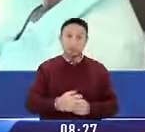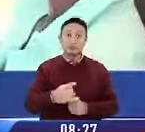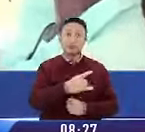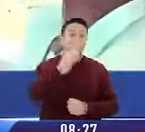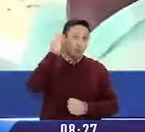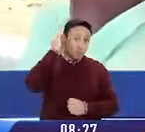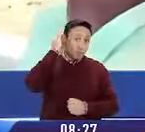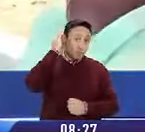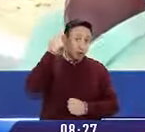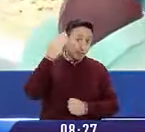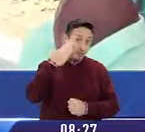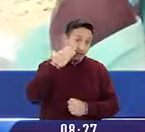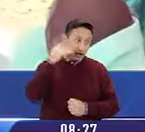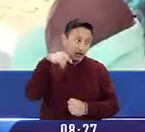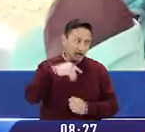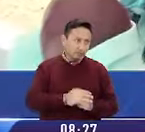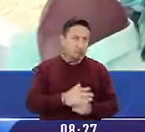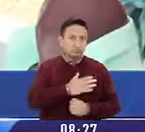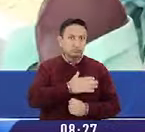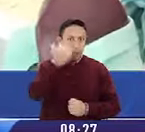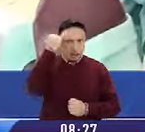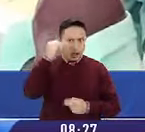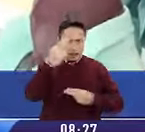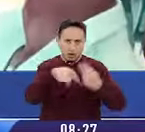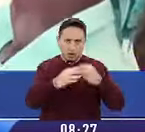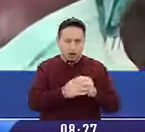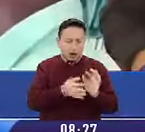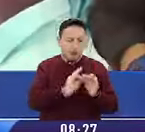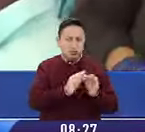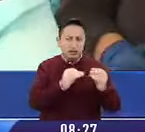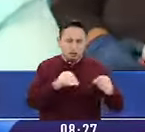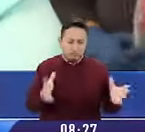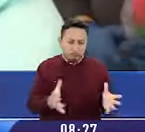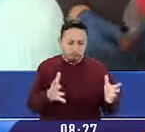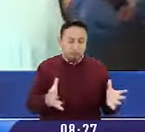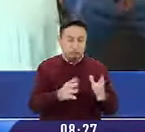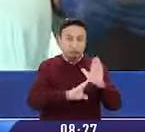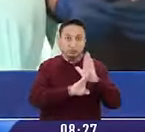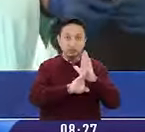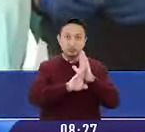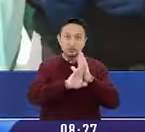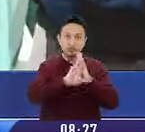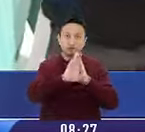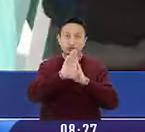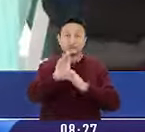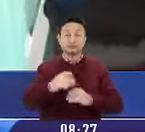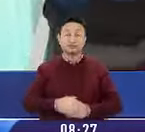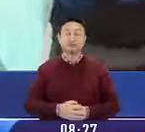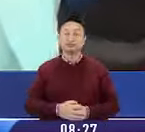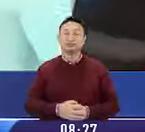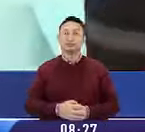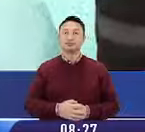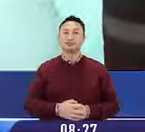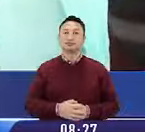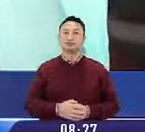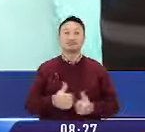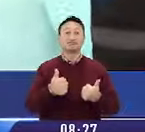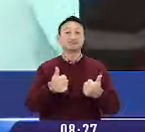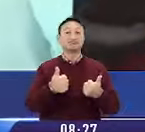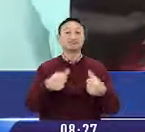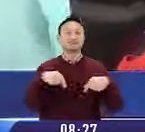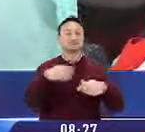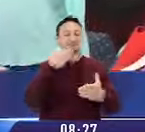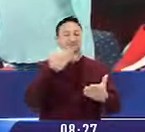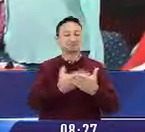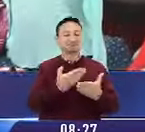mujeres, estas madres, puedan desarrollarse y puedan seguir adelante, ¿no? Seguir adelante y sacar adelante a sus familias. Perfecto, listo,